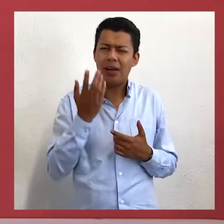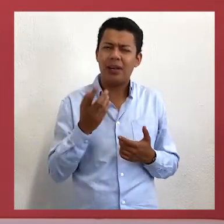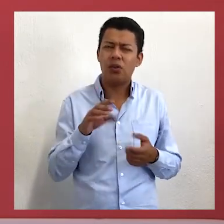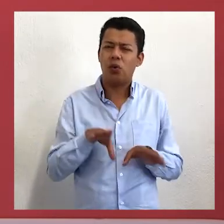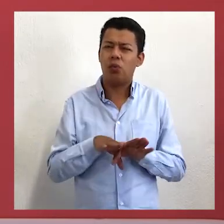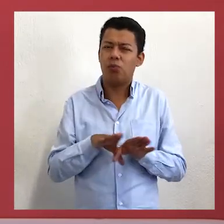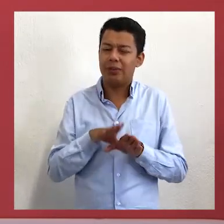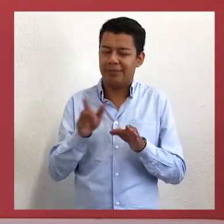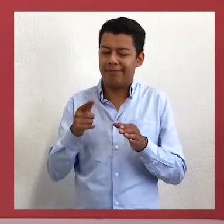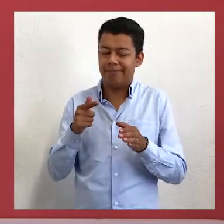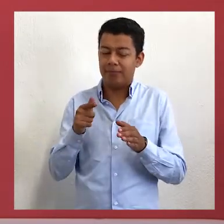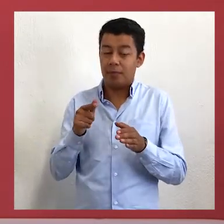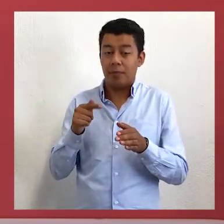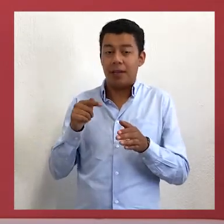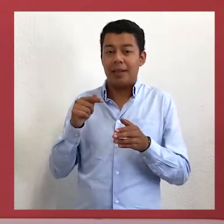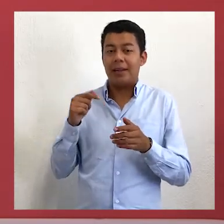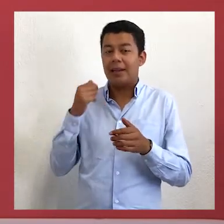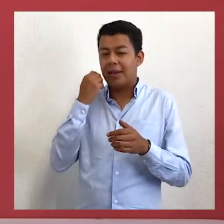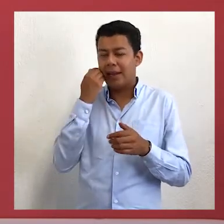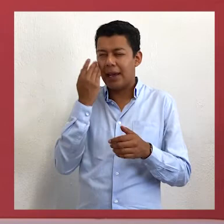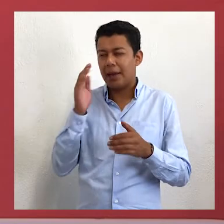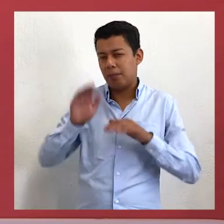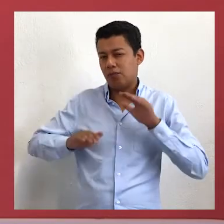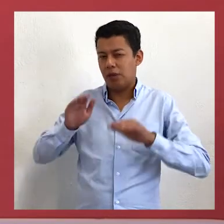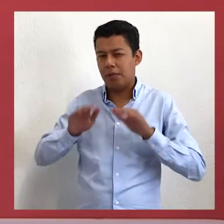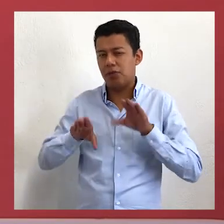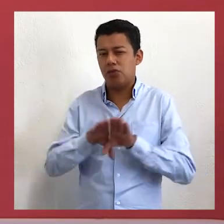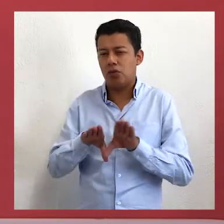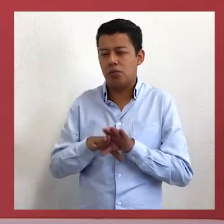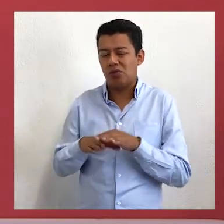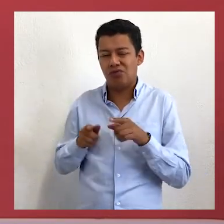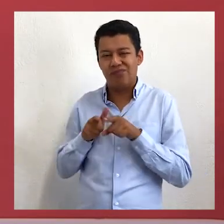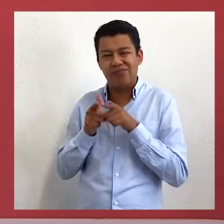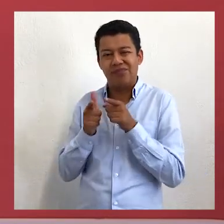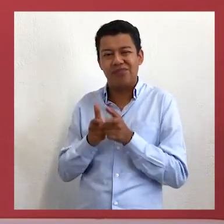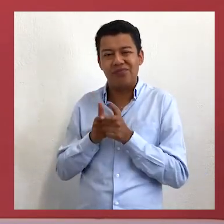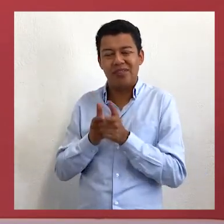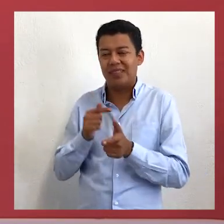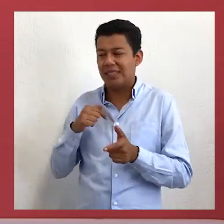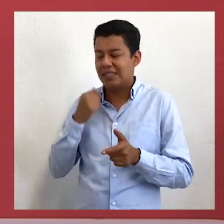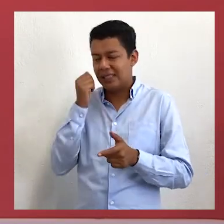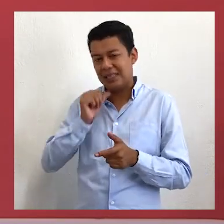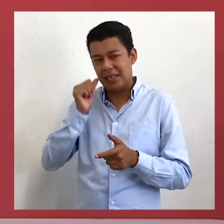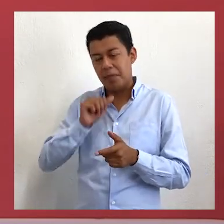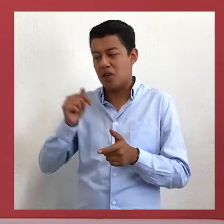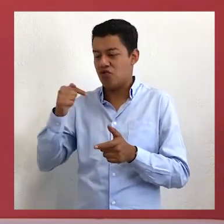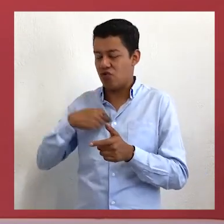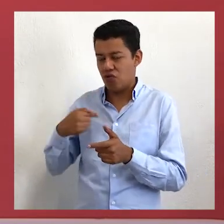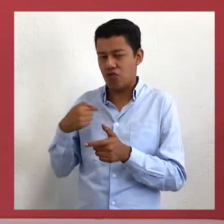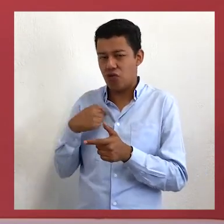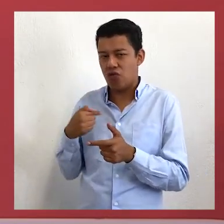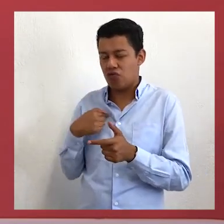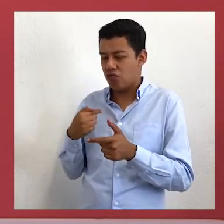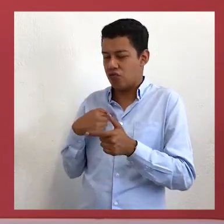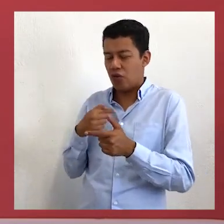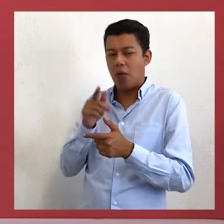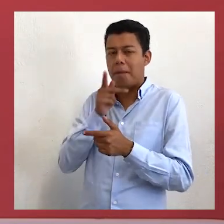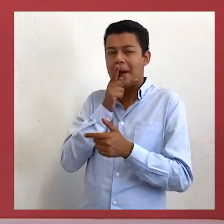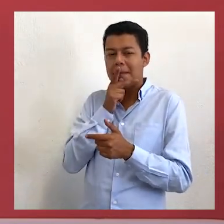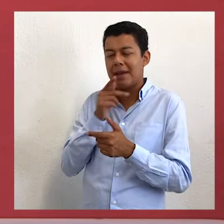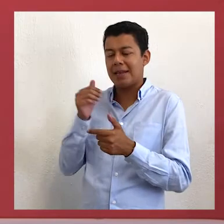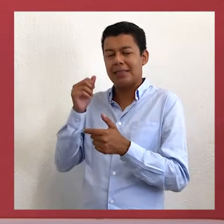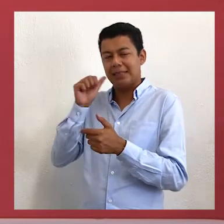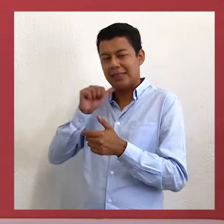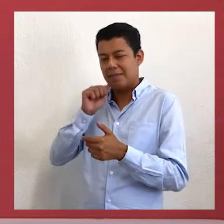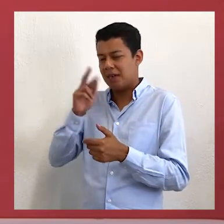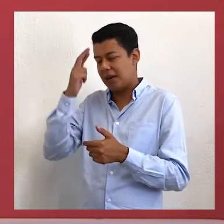esa autoridad de aquí se hacen las cosas como yo las digo, sin tomar en cuenta lo que el otro quiere presentar,